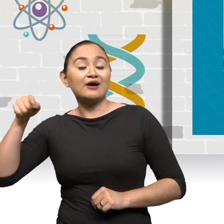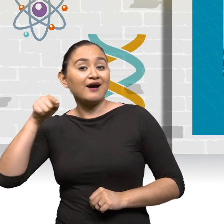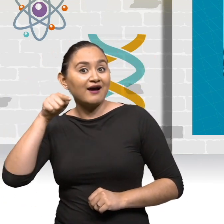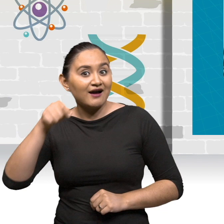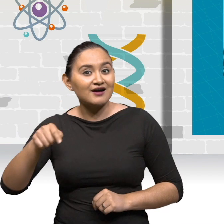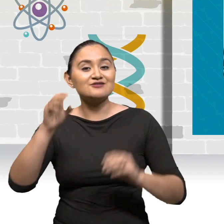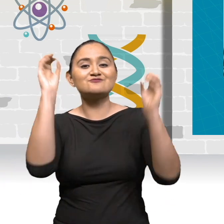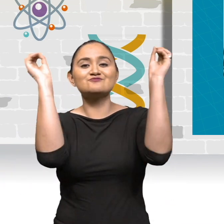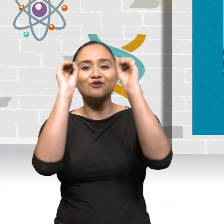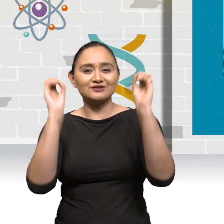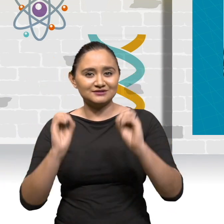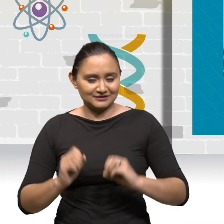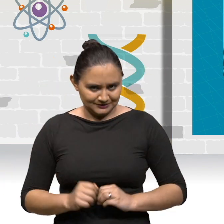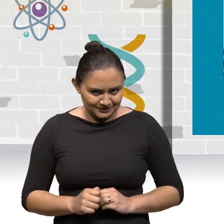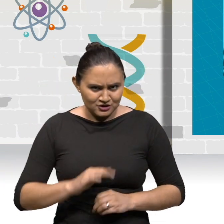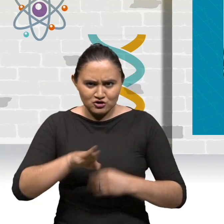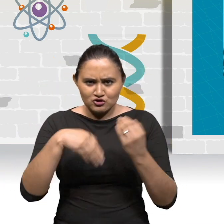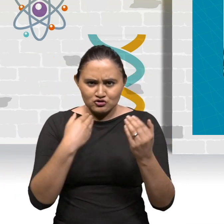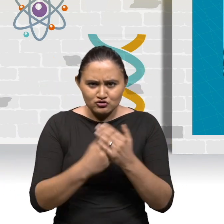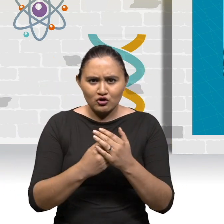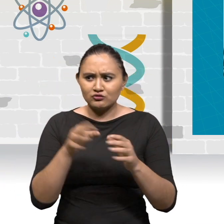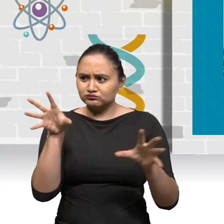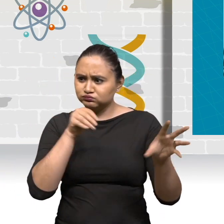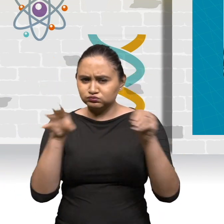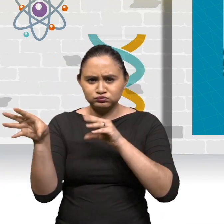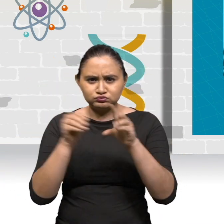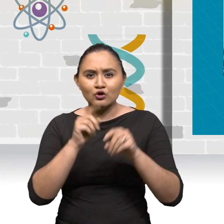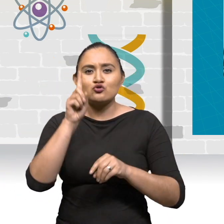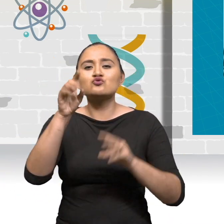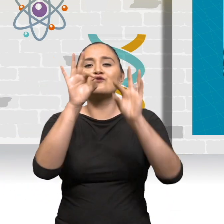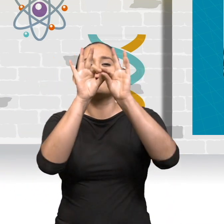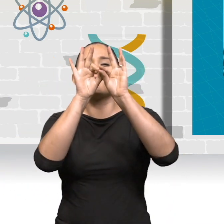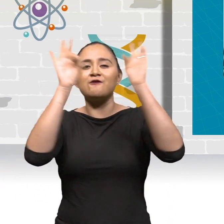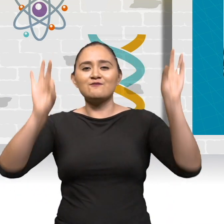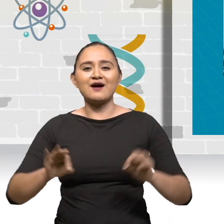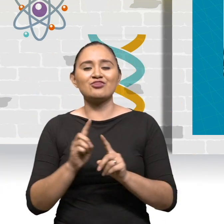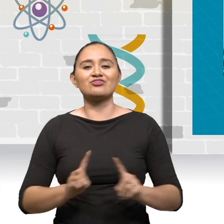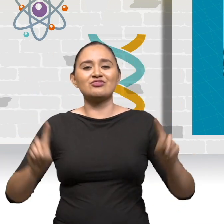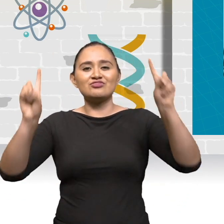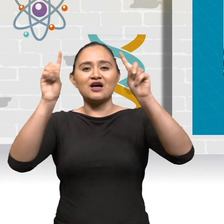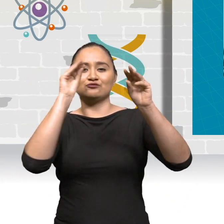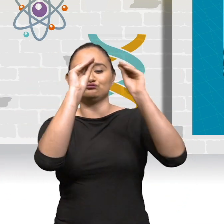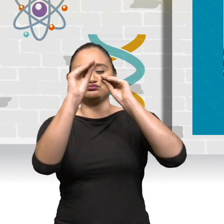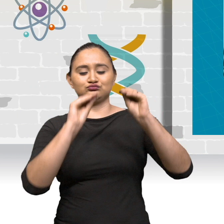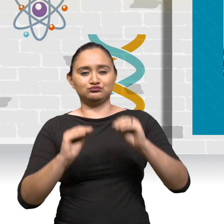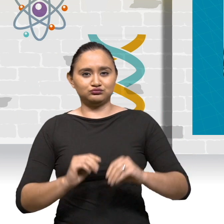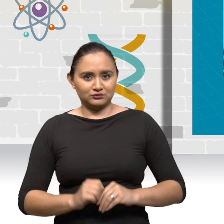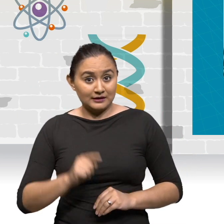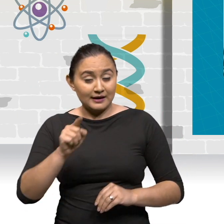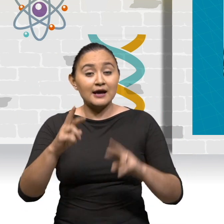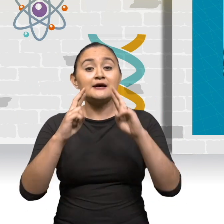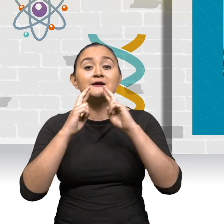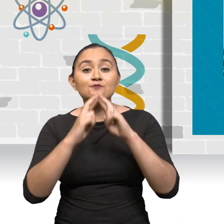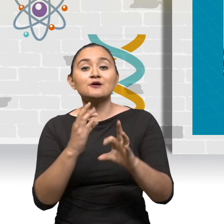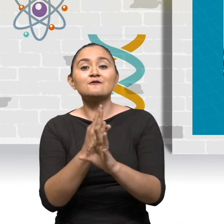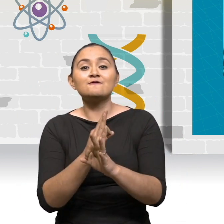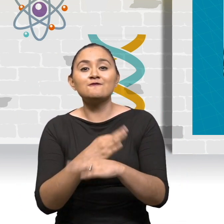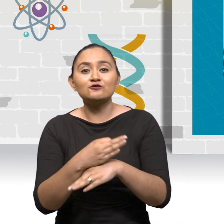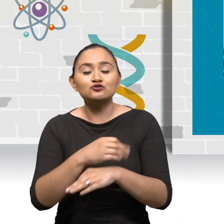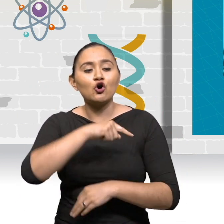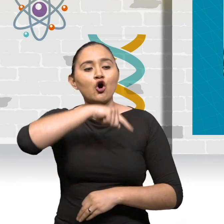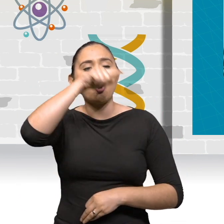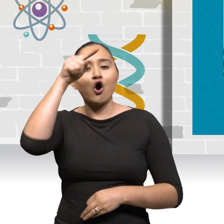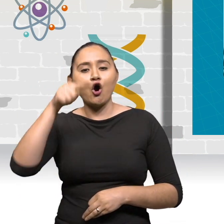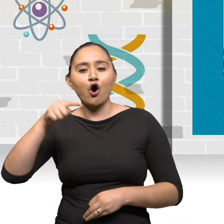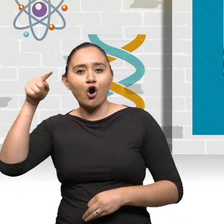probabilidades reuniendo todas las variables en una ecuación la resolución de la ecuación de sión dinger da como resultado la función